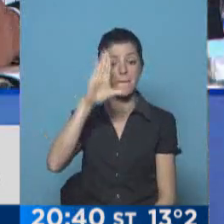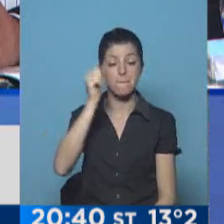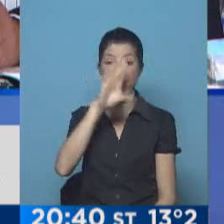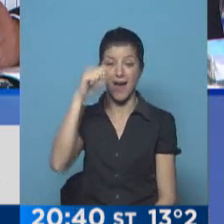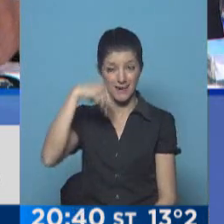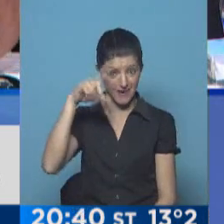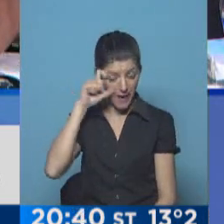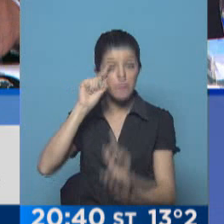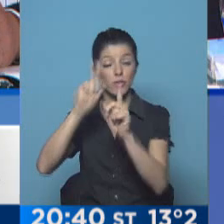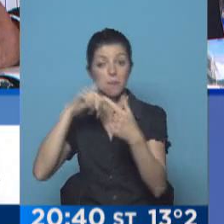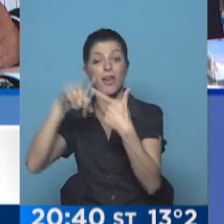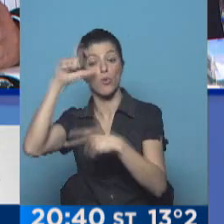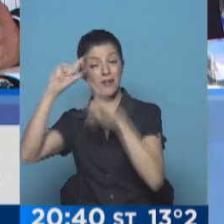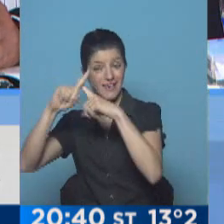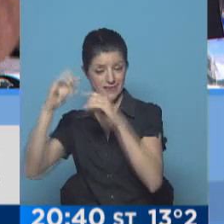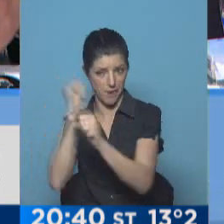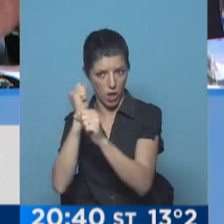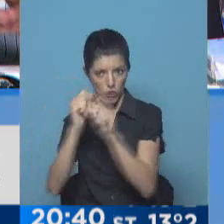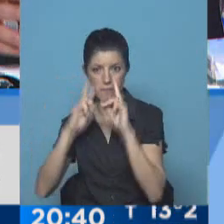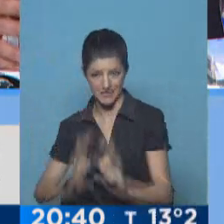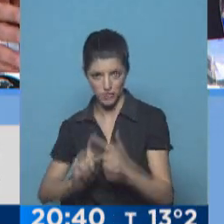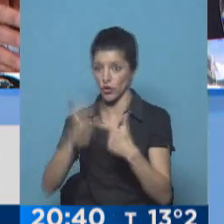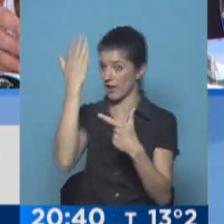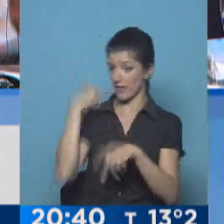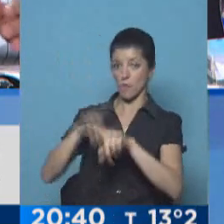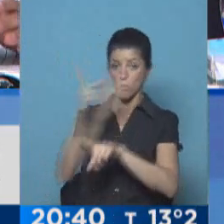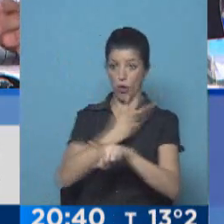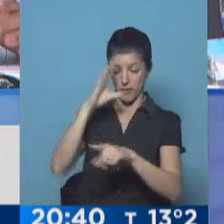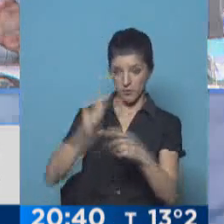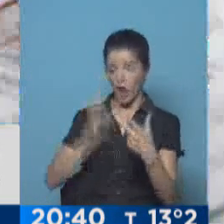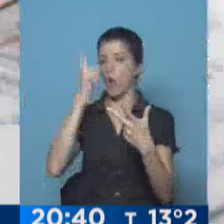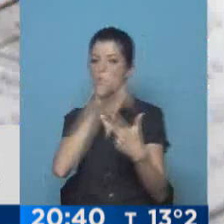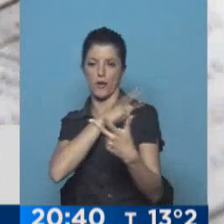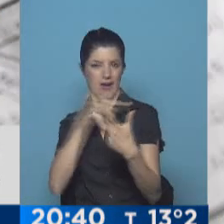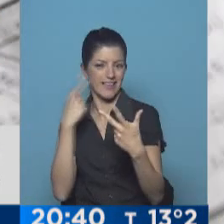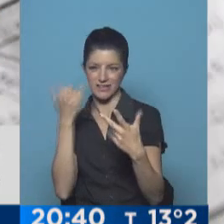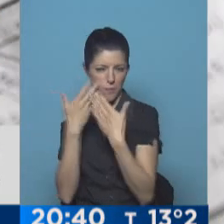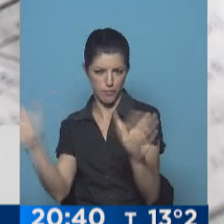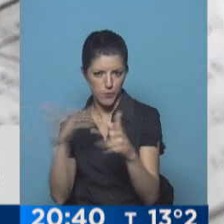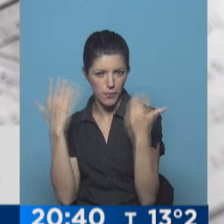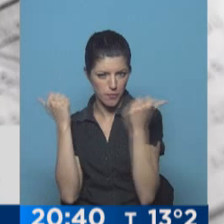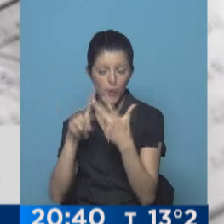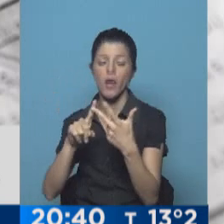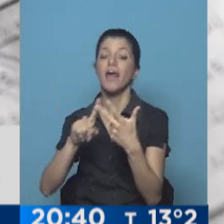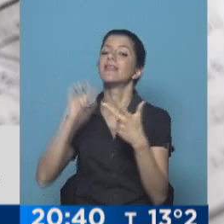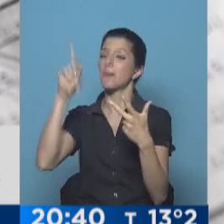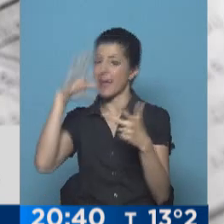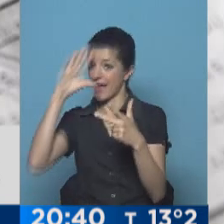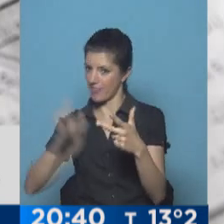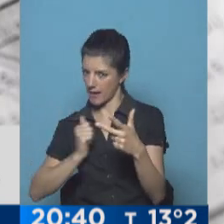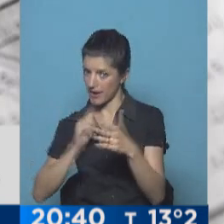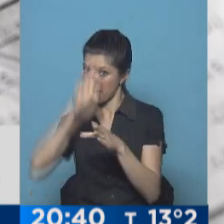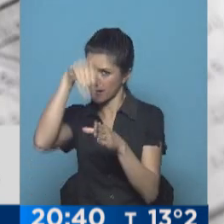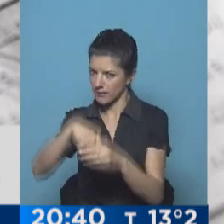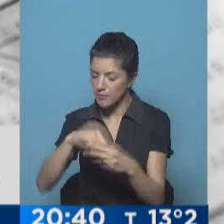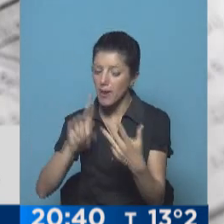un agente un exagente de inteligencia durante la dictadura un Coronel retirado acá también había participado la gendarmería y